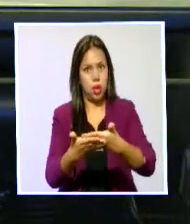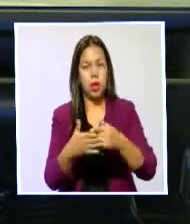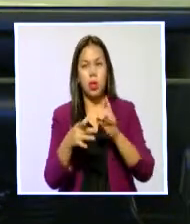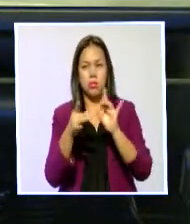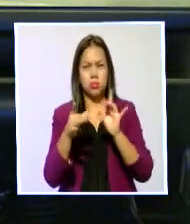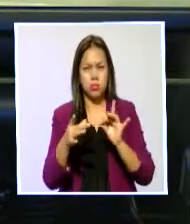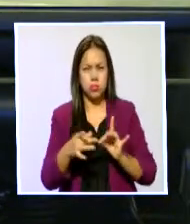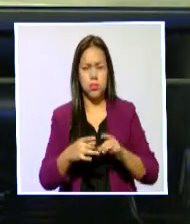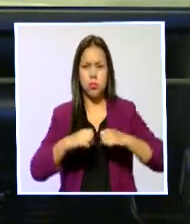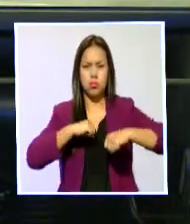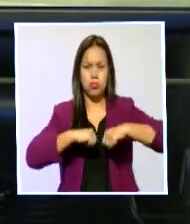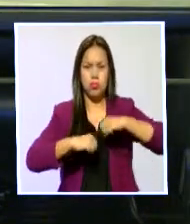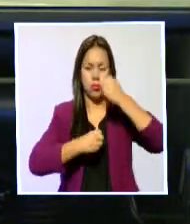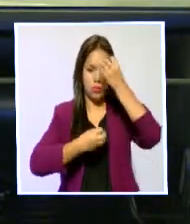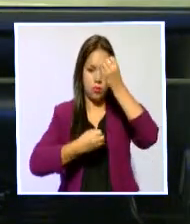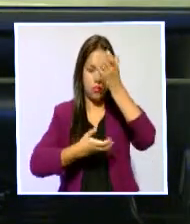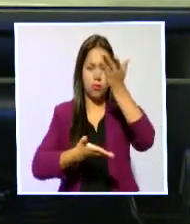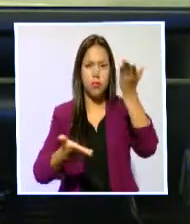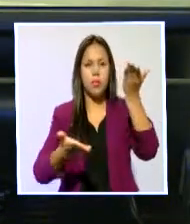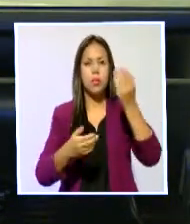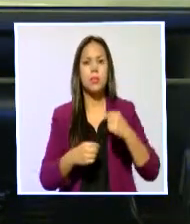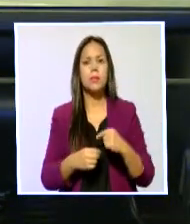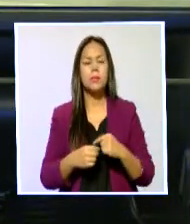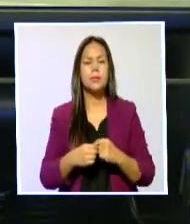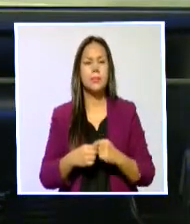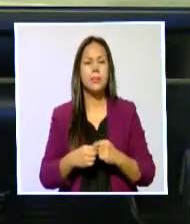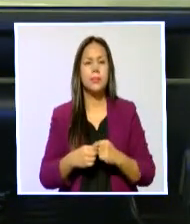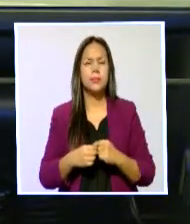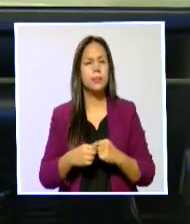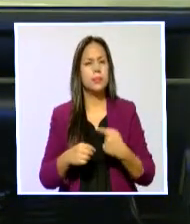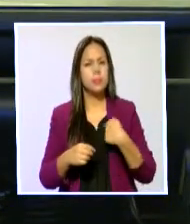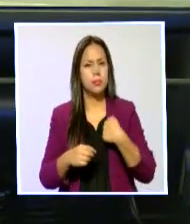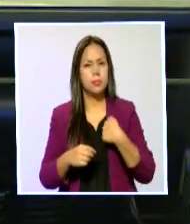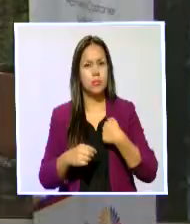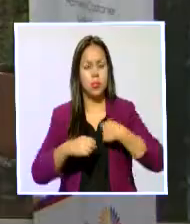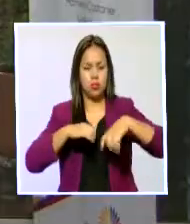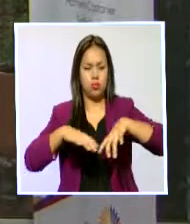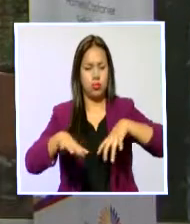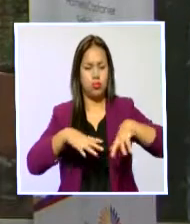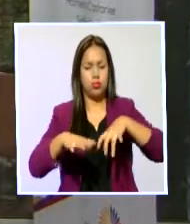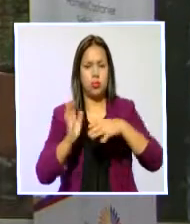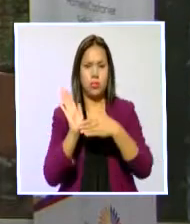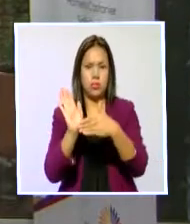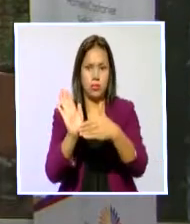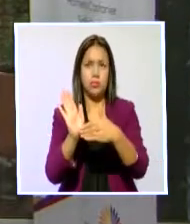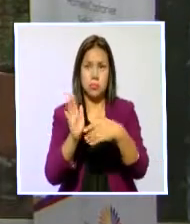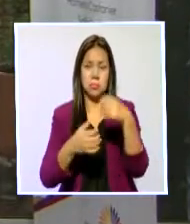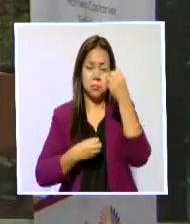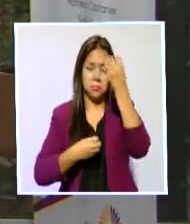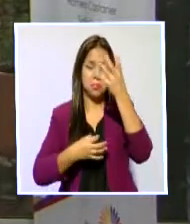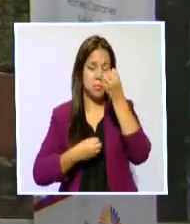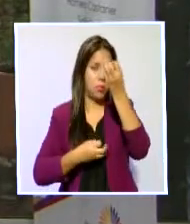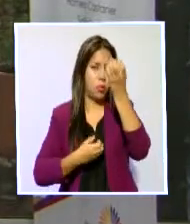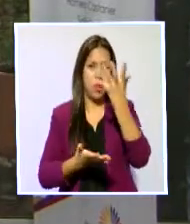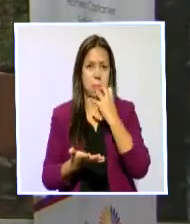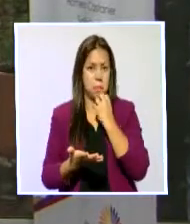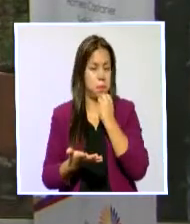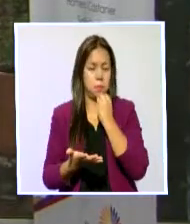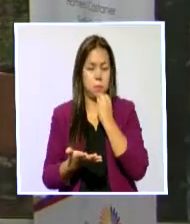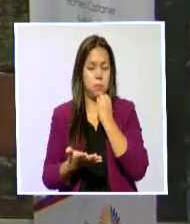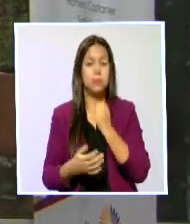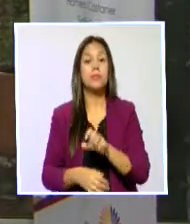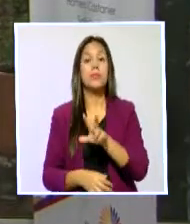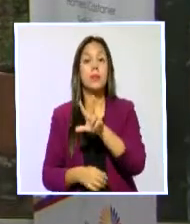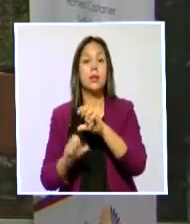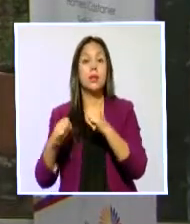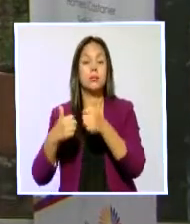cuentas respecto del alcance de mis actuaciones. Contarles también que tres asambleístas han